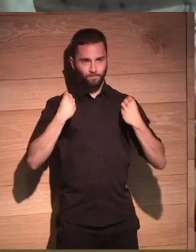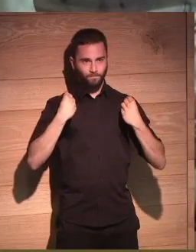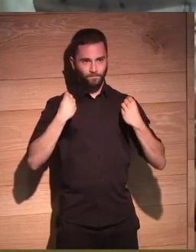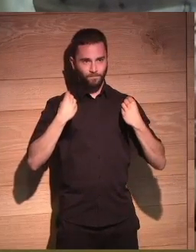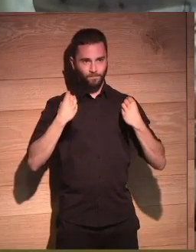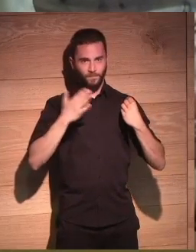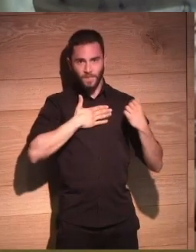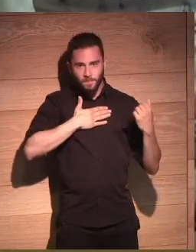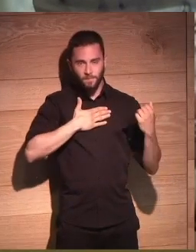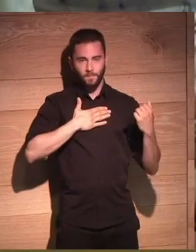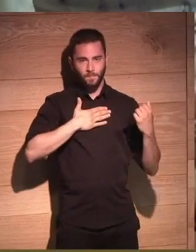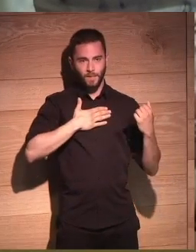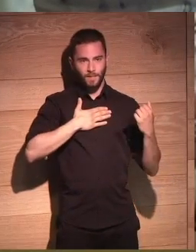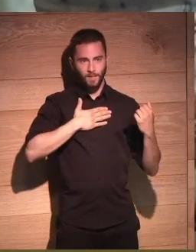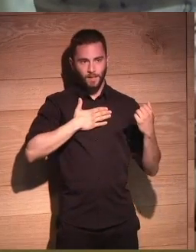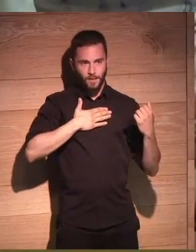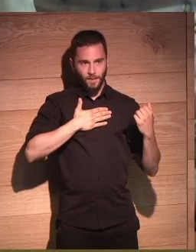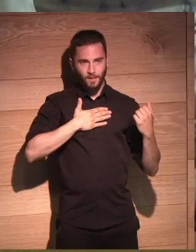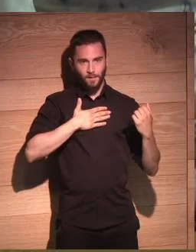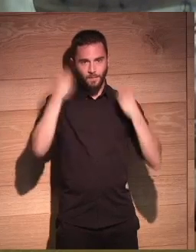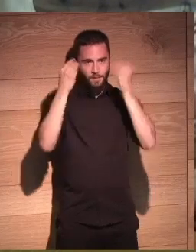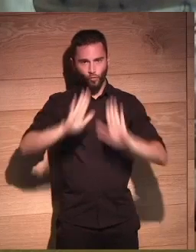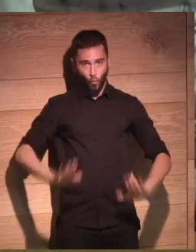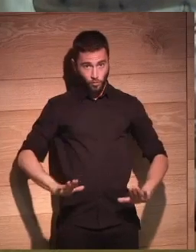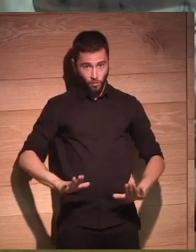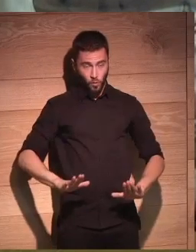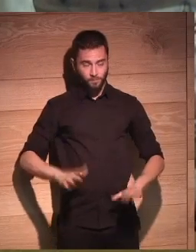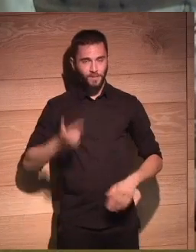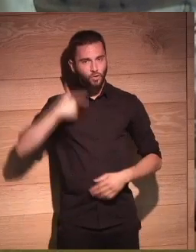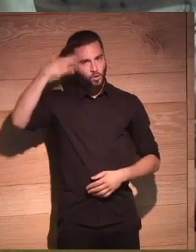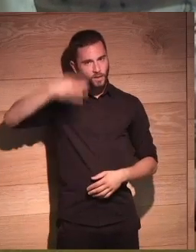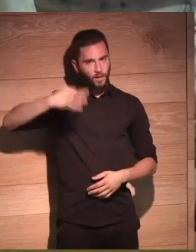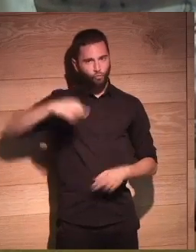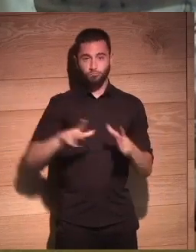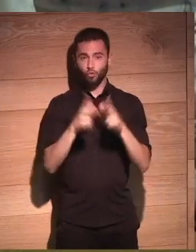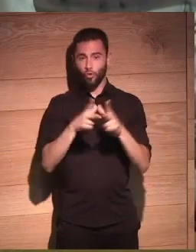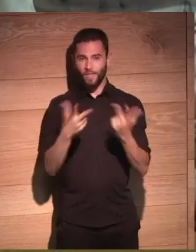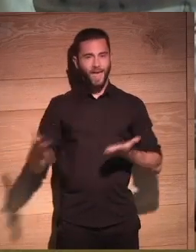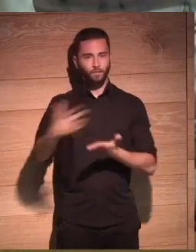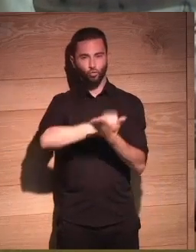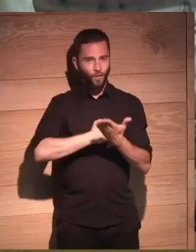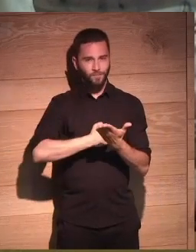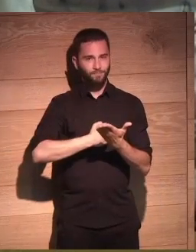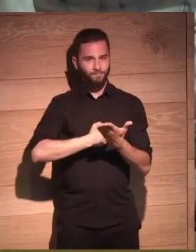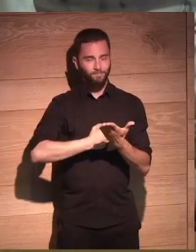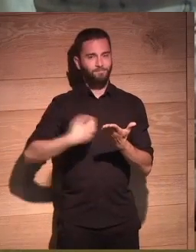Esta sería mi último pensamiento, y que yo creo que la sociedad y todos